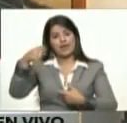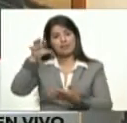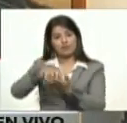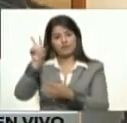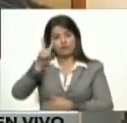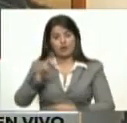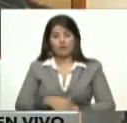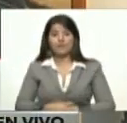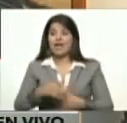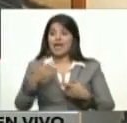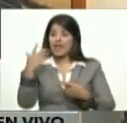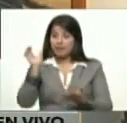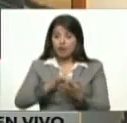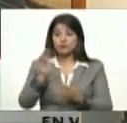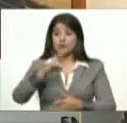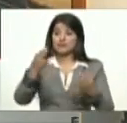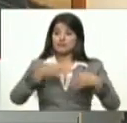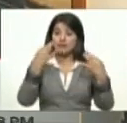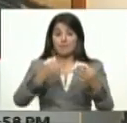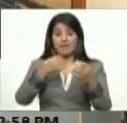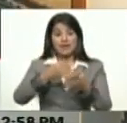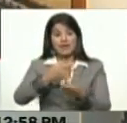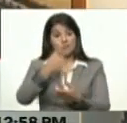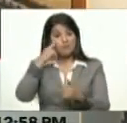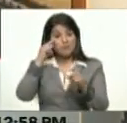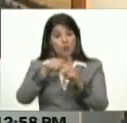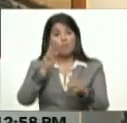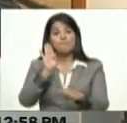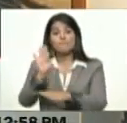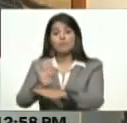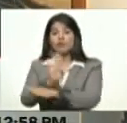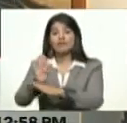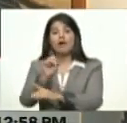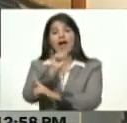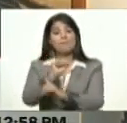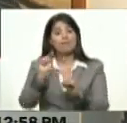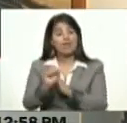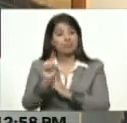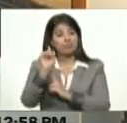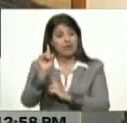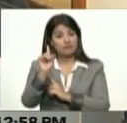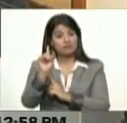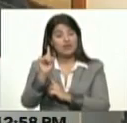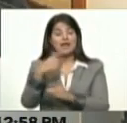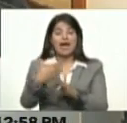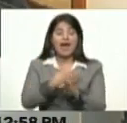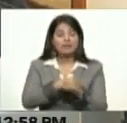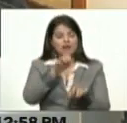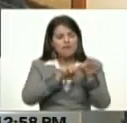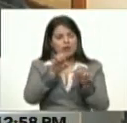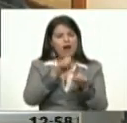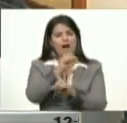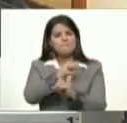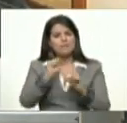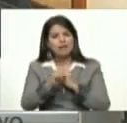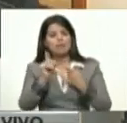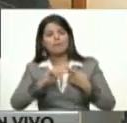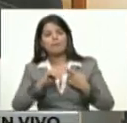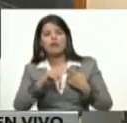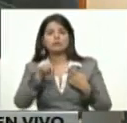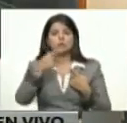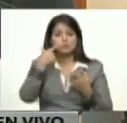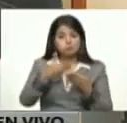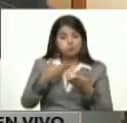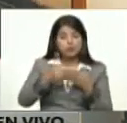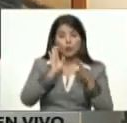garantizará siempre al Estado venezolano la direccionalidad, la protección del ambiente, con los estudios ambientales respectivos